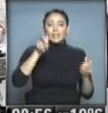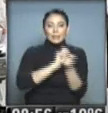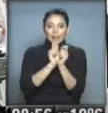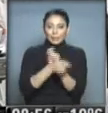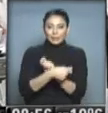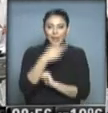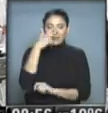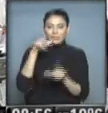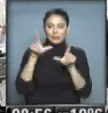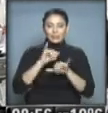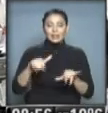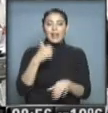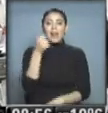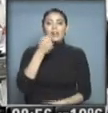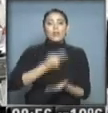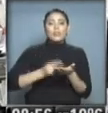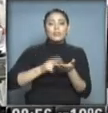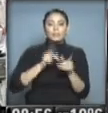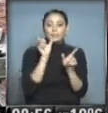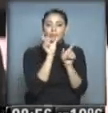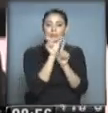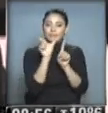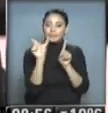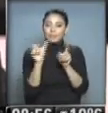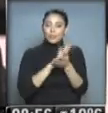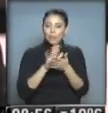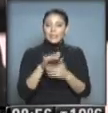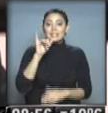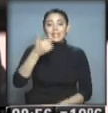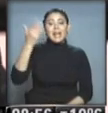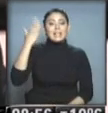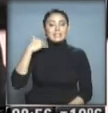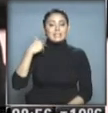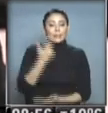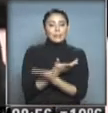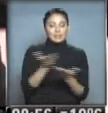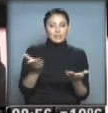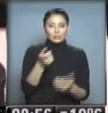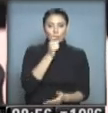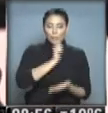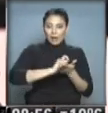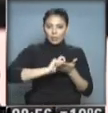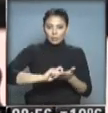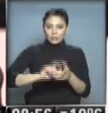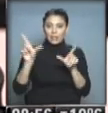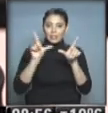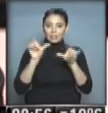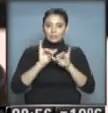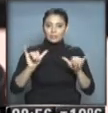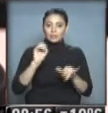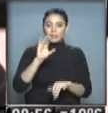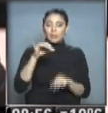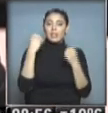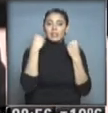Pasa sobre el final, Alejo, nos acerca una nueva miniserie. Así es, ayer se hizo la presentación para prensa de la miniserie para televisión